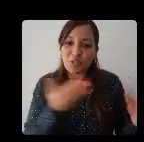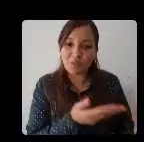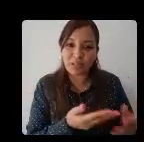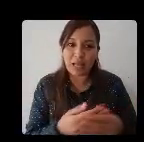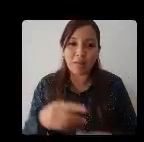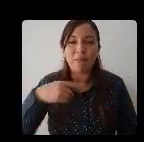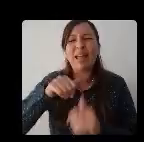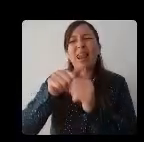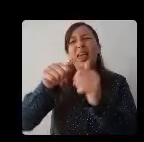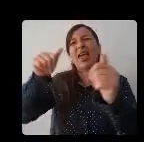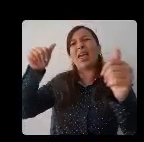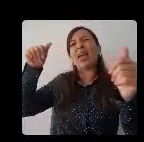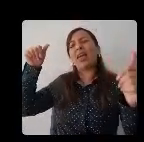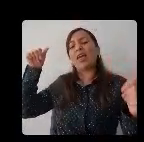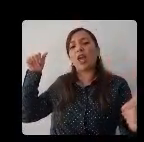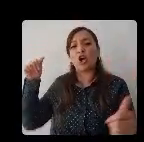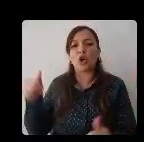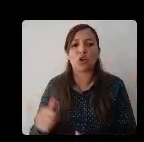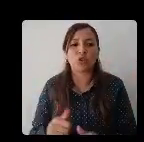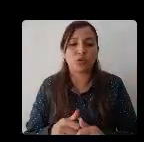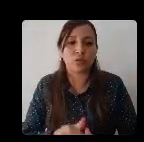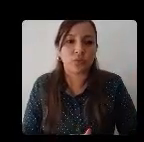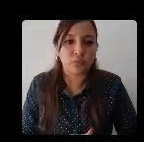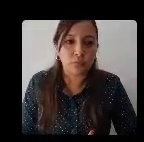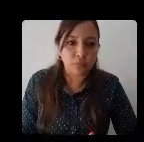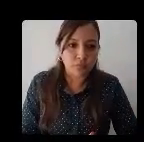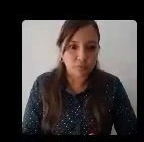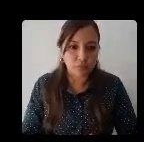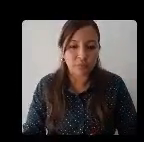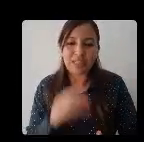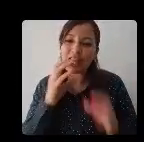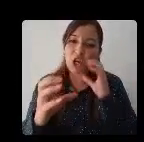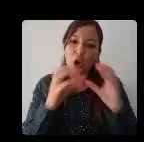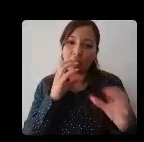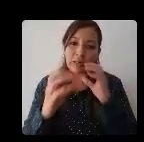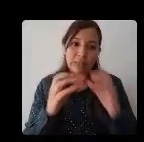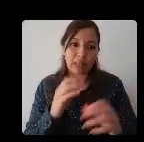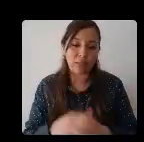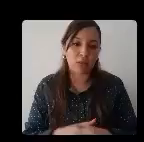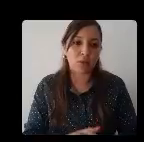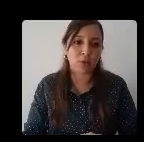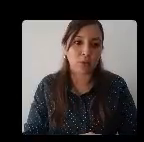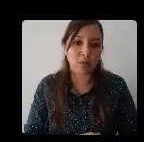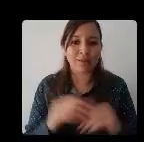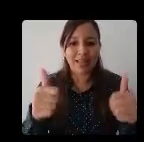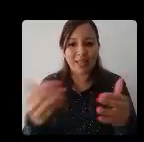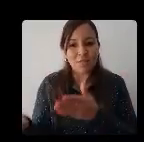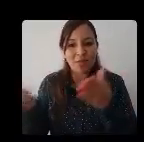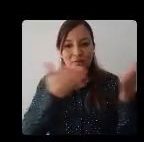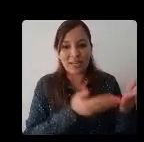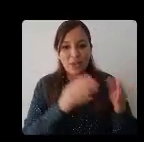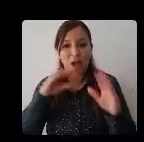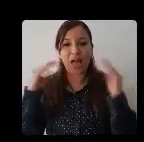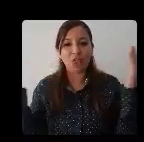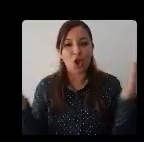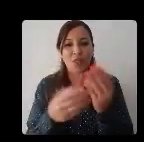conversando, ¿no? Darles la bienvenida a todos los oyentes, los que nos están viendo en esta actividad que